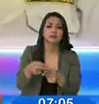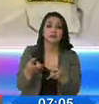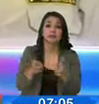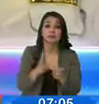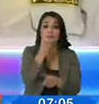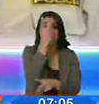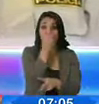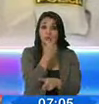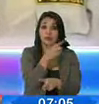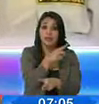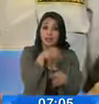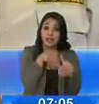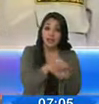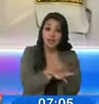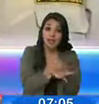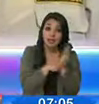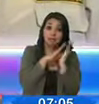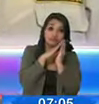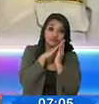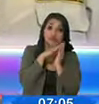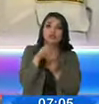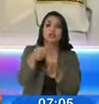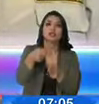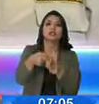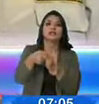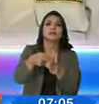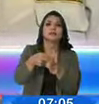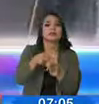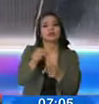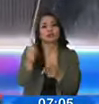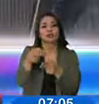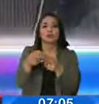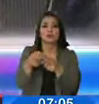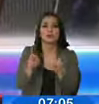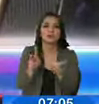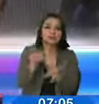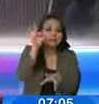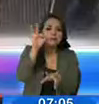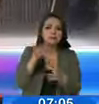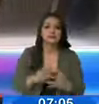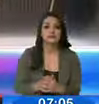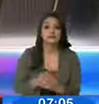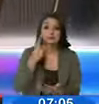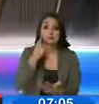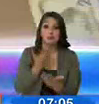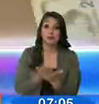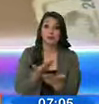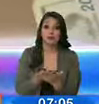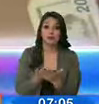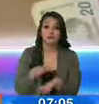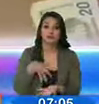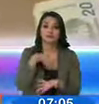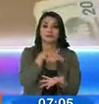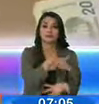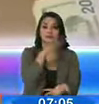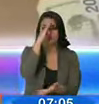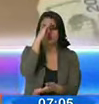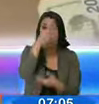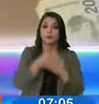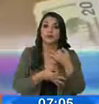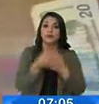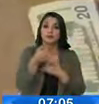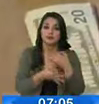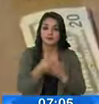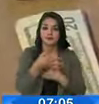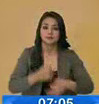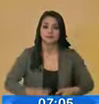hospedó dio su alias o dio otros nombres. Las evidencias son ingresadas al centro de acopio de la Policía Judicial.